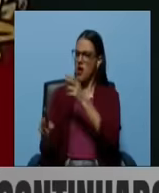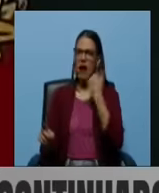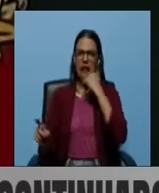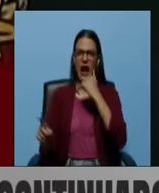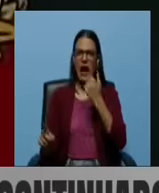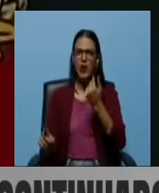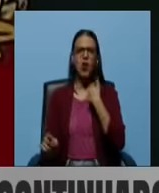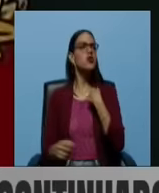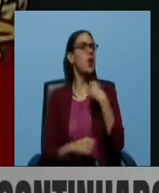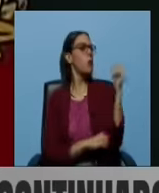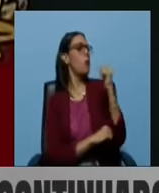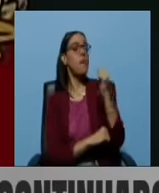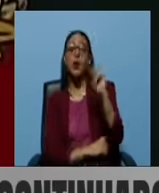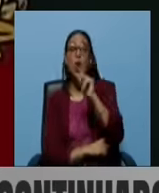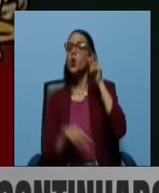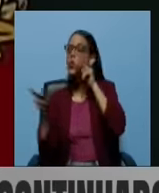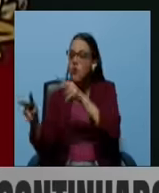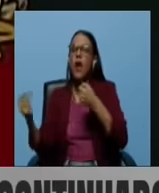más allá de eso.